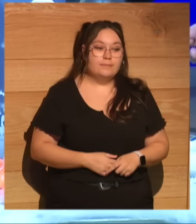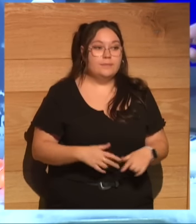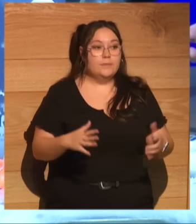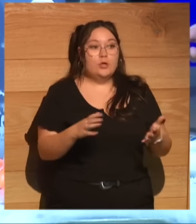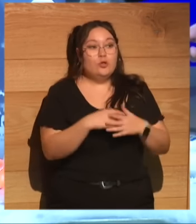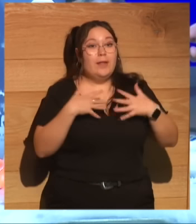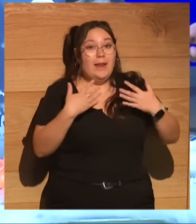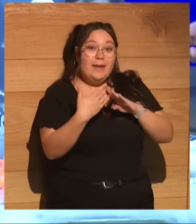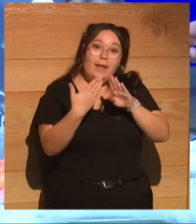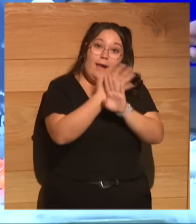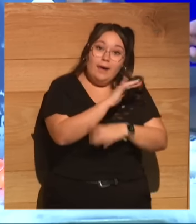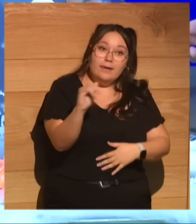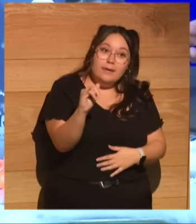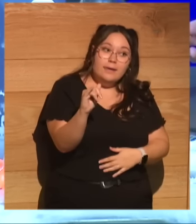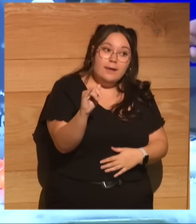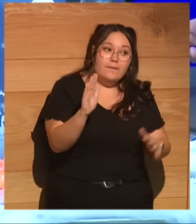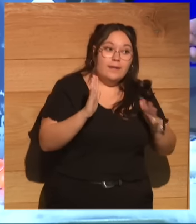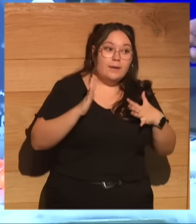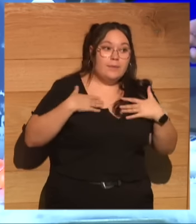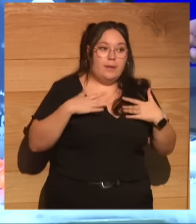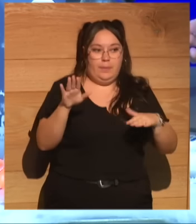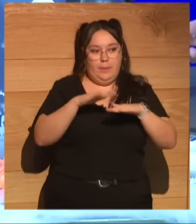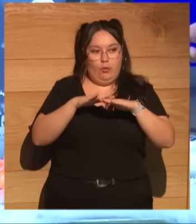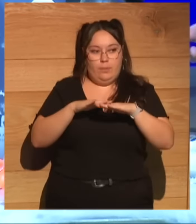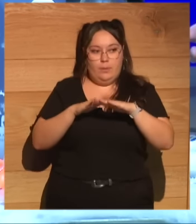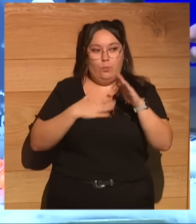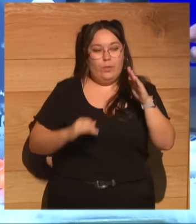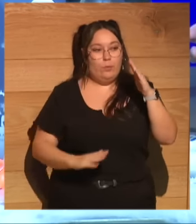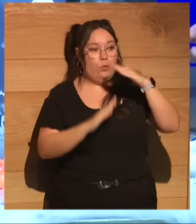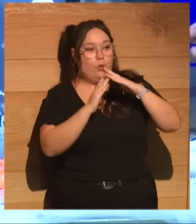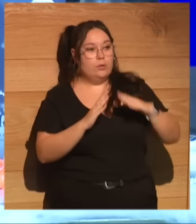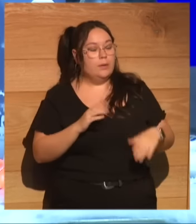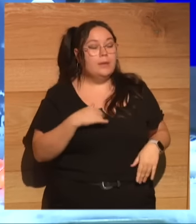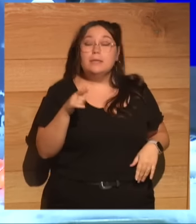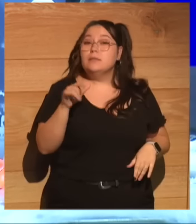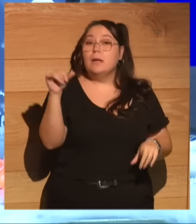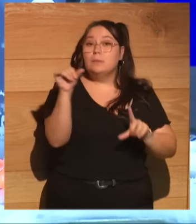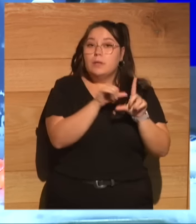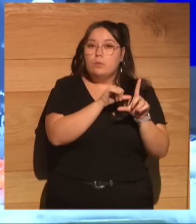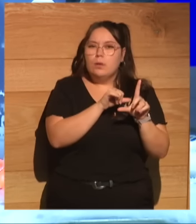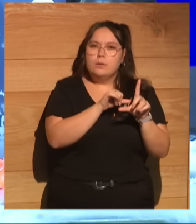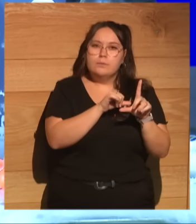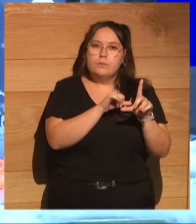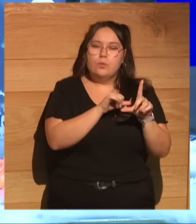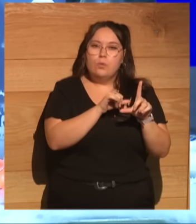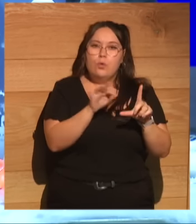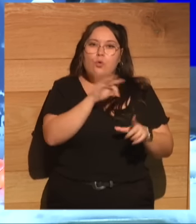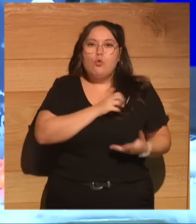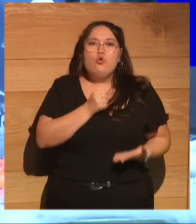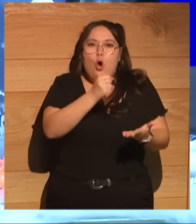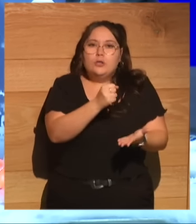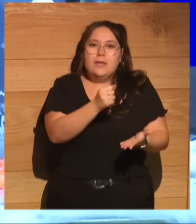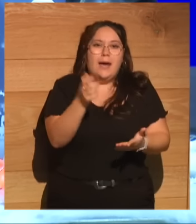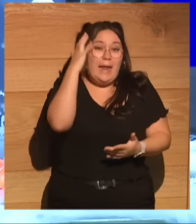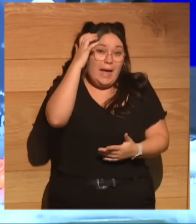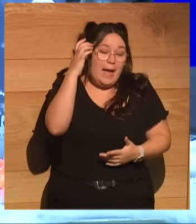que hemos tenido antes, de repente. Oye, disculpame una cosa. Puede cortar el mal rollo. ¿Esta peli tuvo un Oscar a la peluquería? ¿Esto es